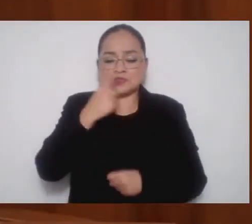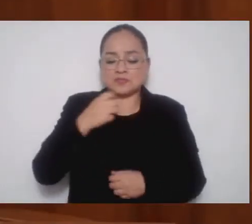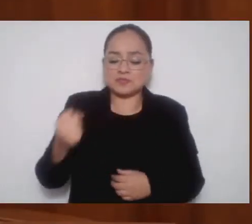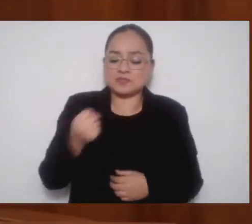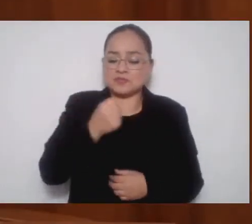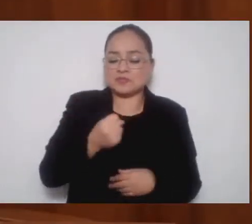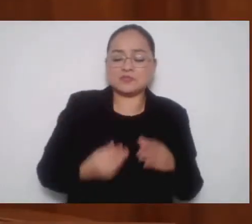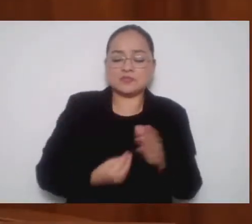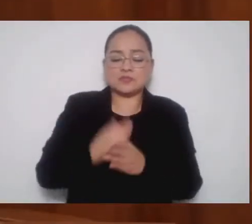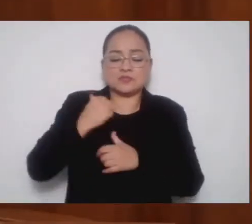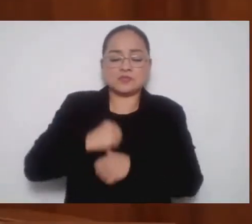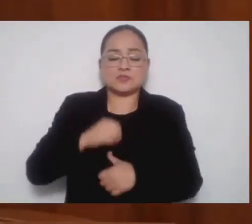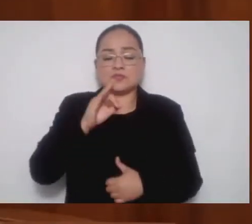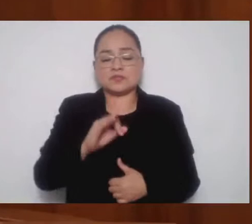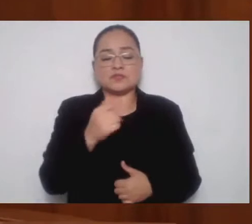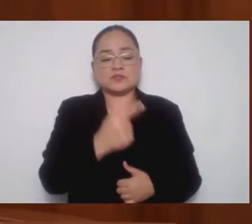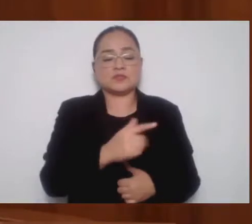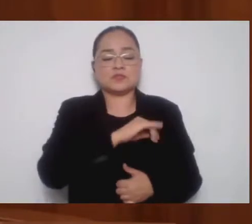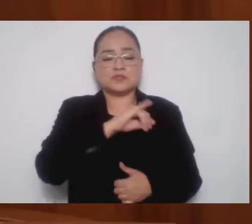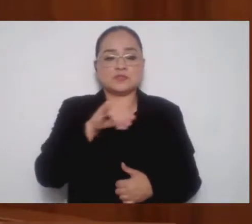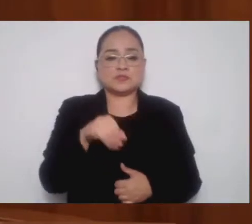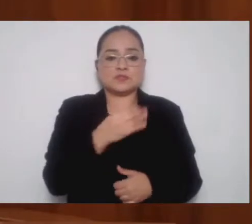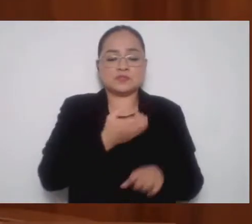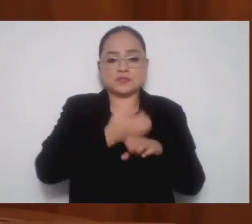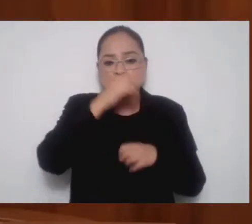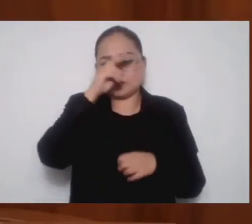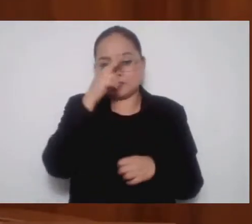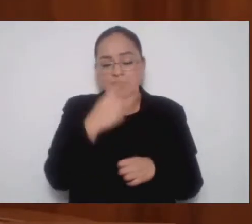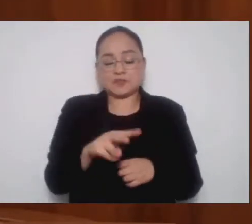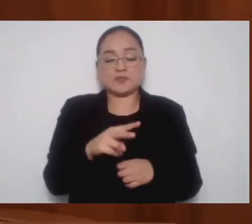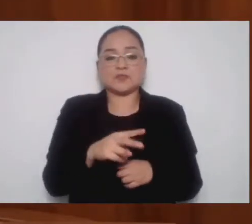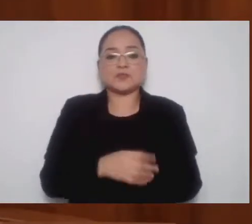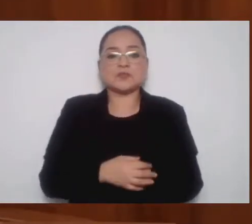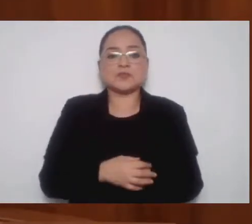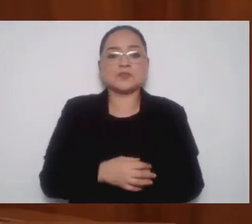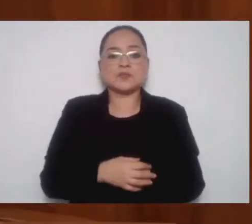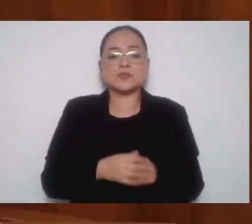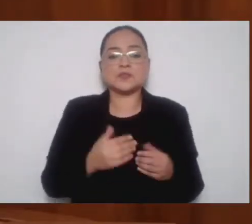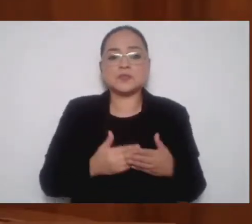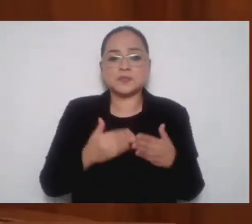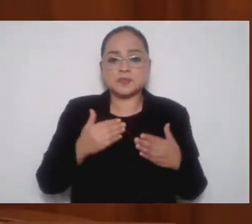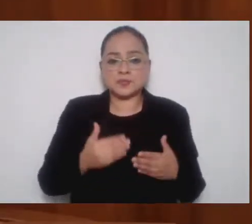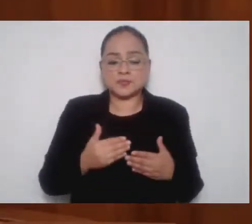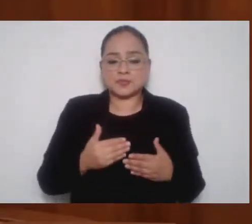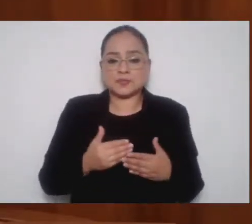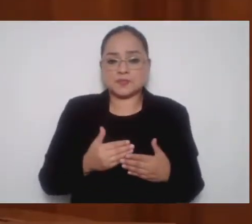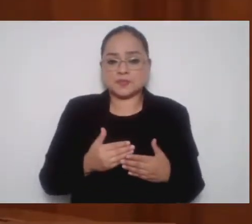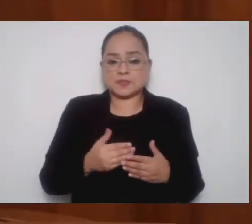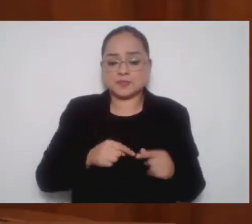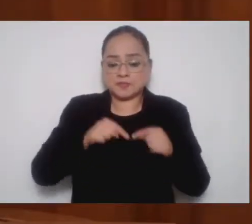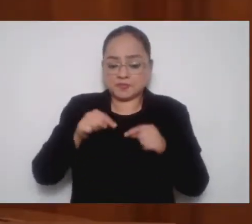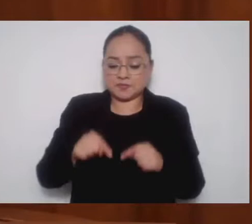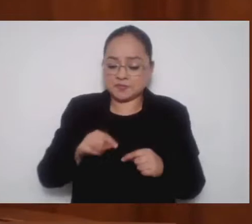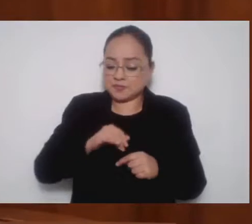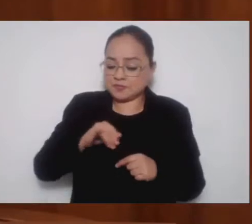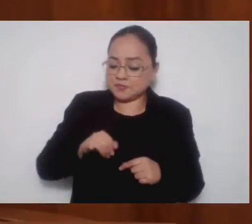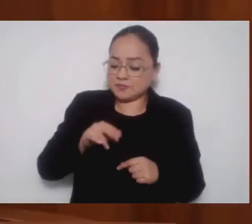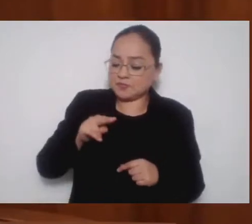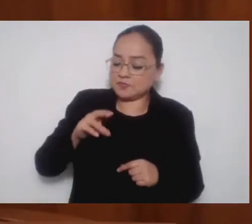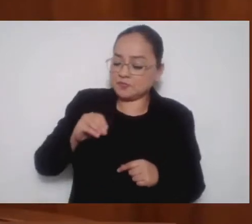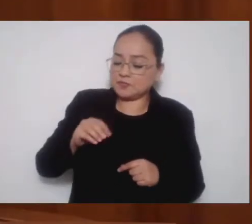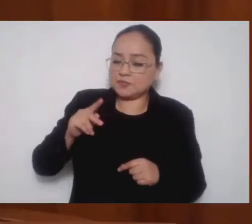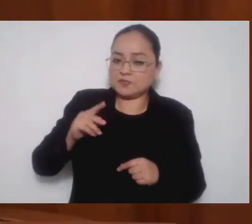designar a la o el fiscal general de justicia del Estado de México, esta Junta de Coordinación